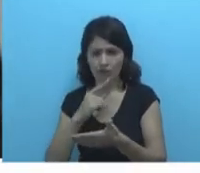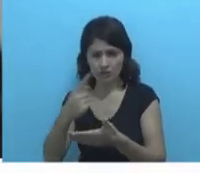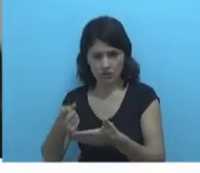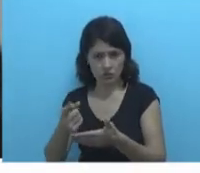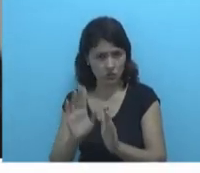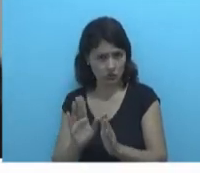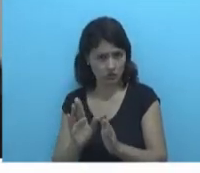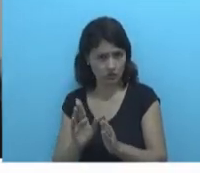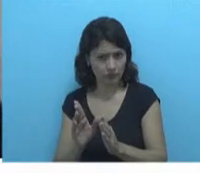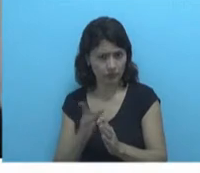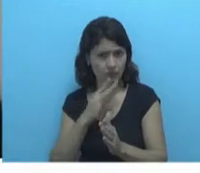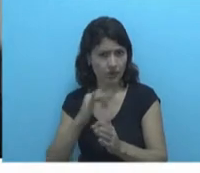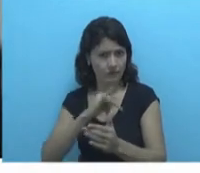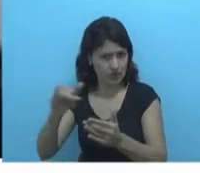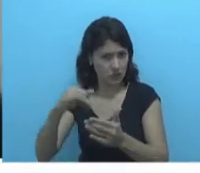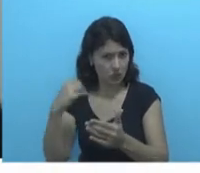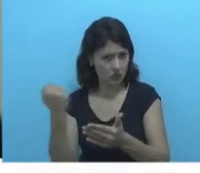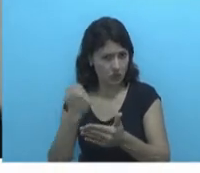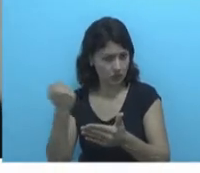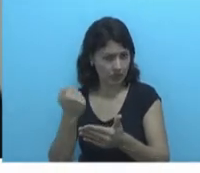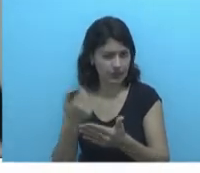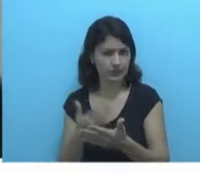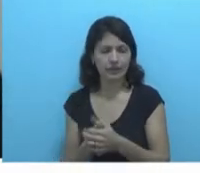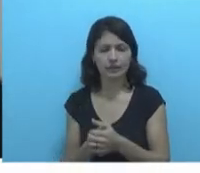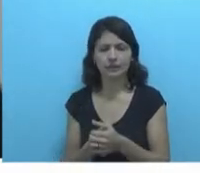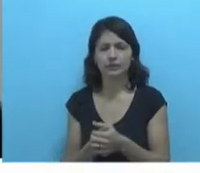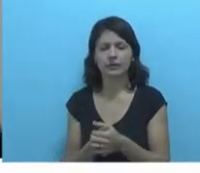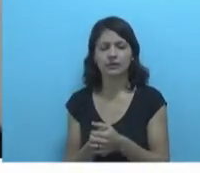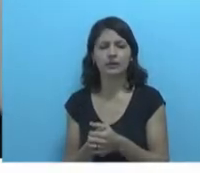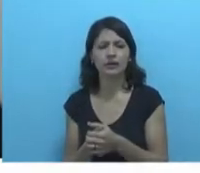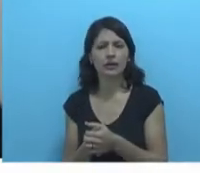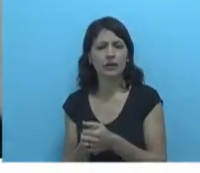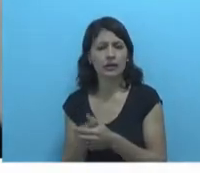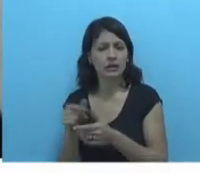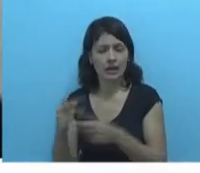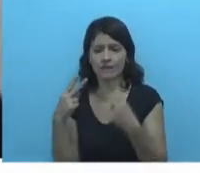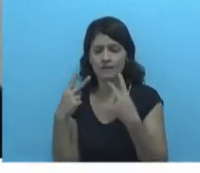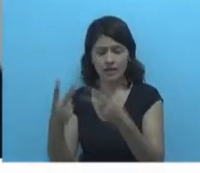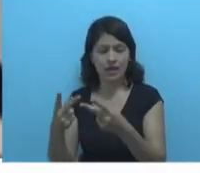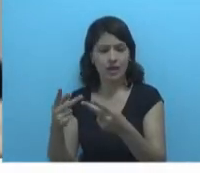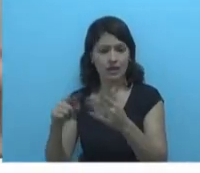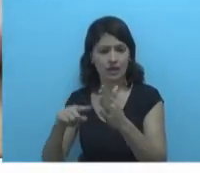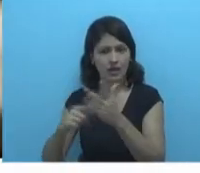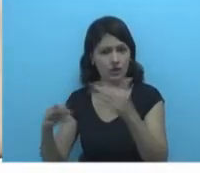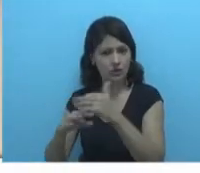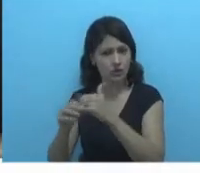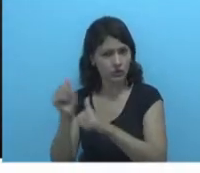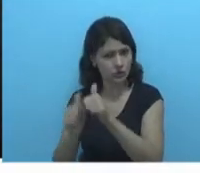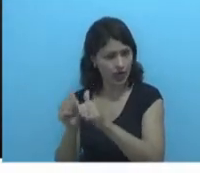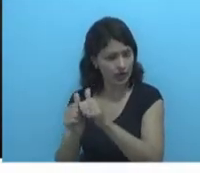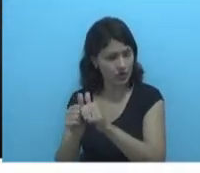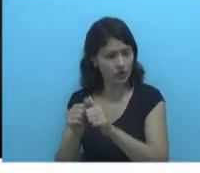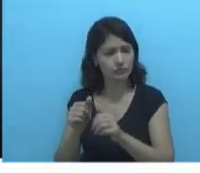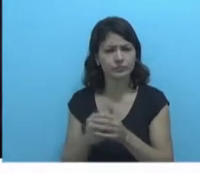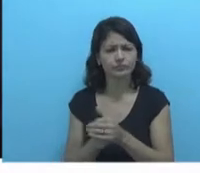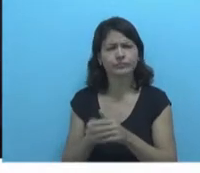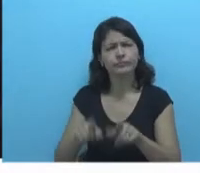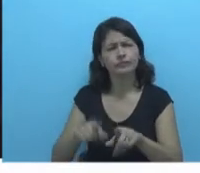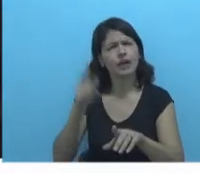federal, rescatamos, ¿no? Recordemos, hagamos el paralelismo entre aquel gobierno